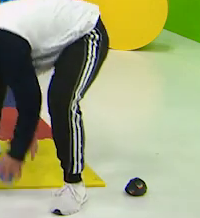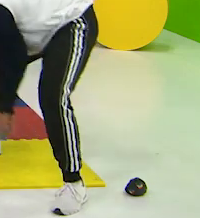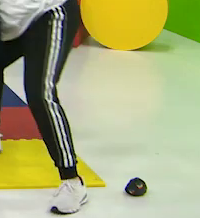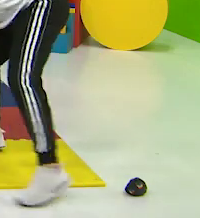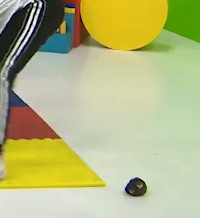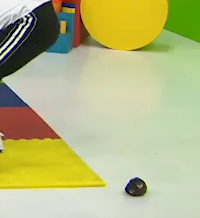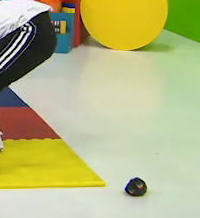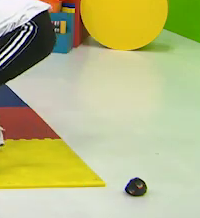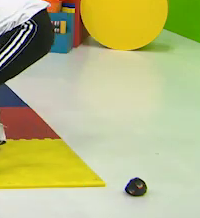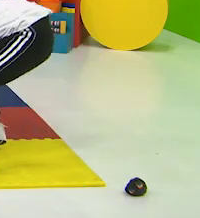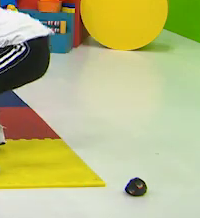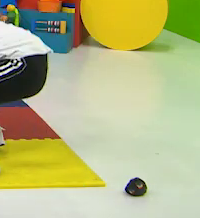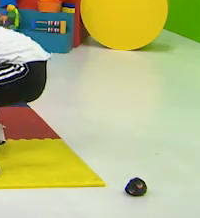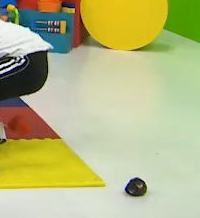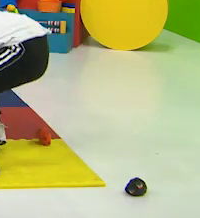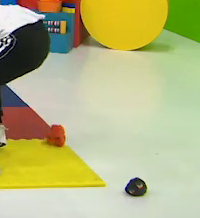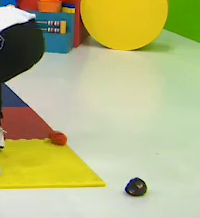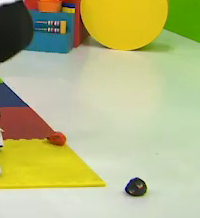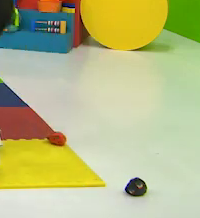¡Ay!